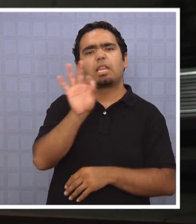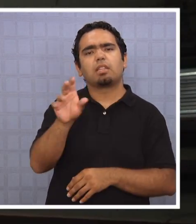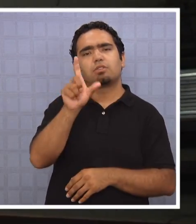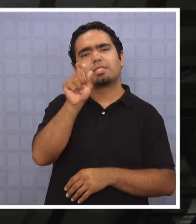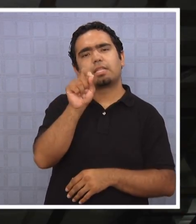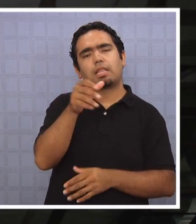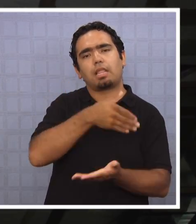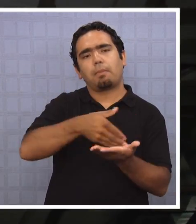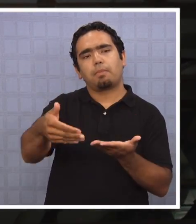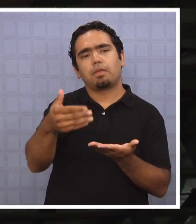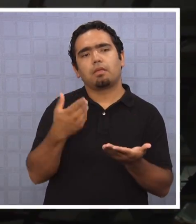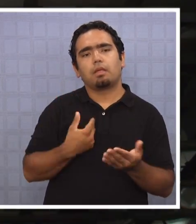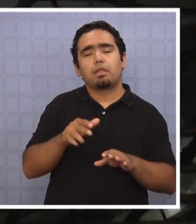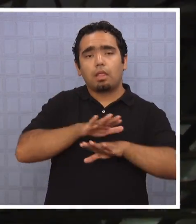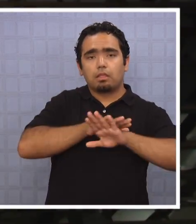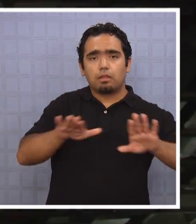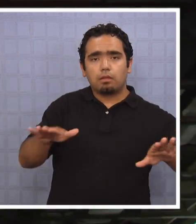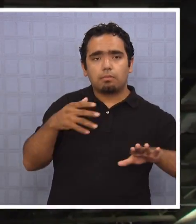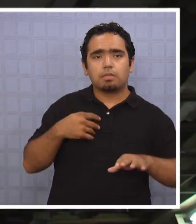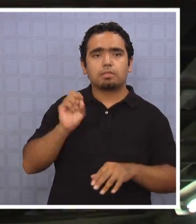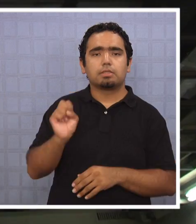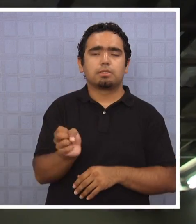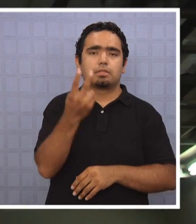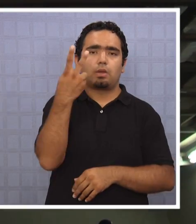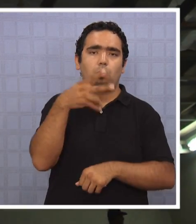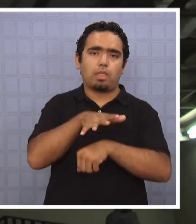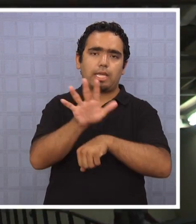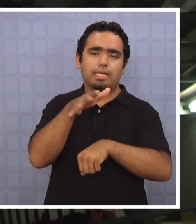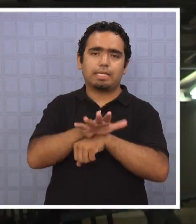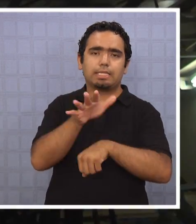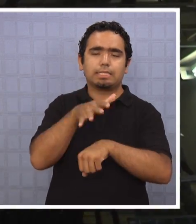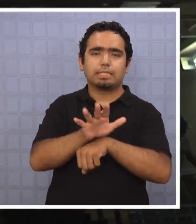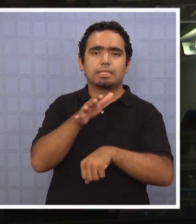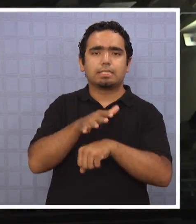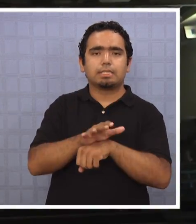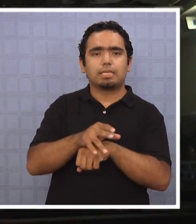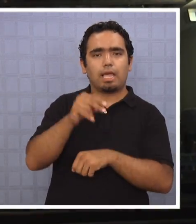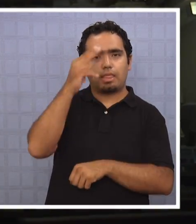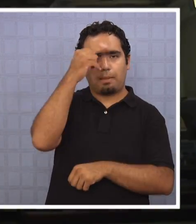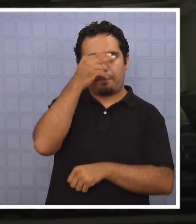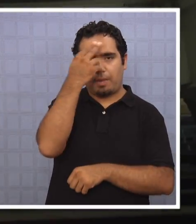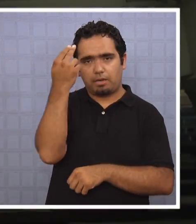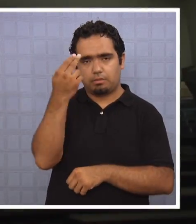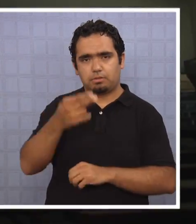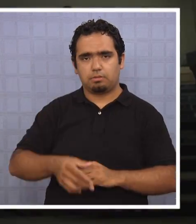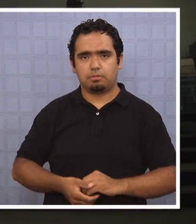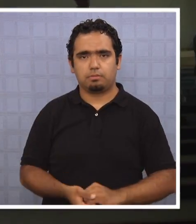más de 570 millones y debería estar concluida en la segunda quincena de marzo.